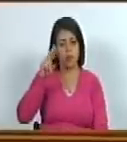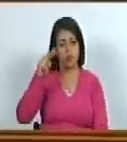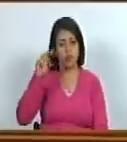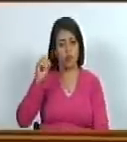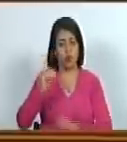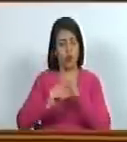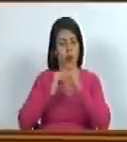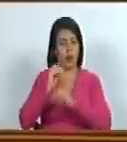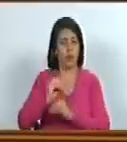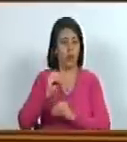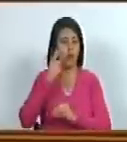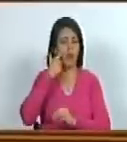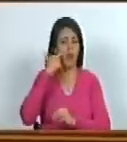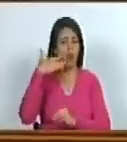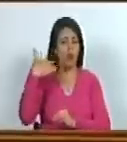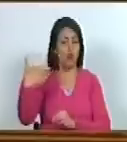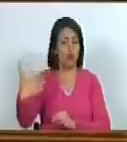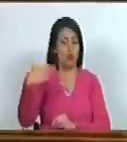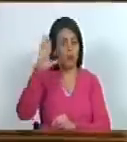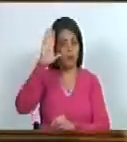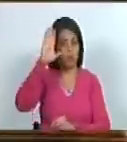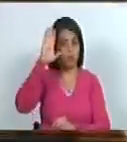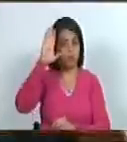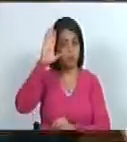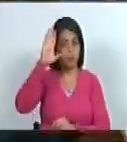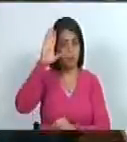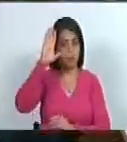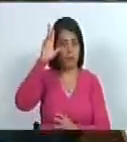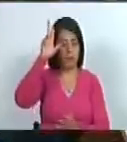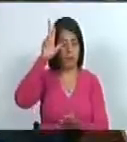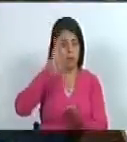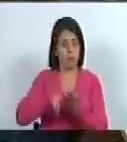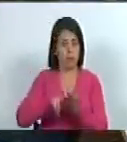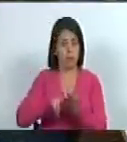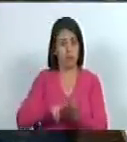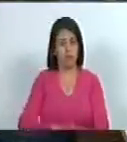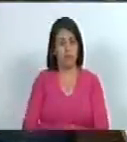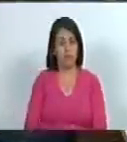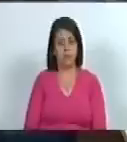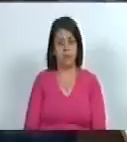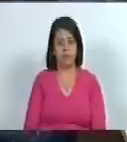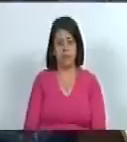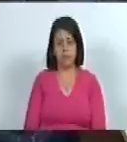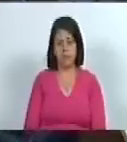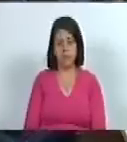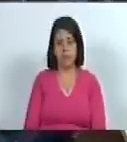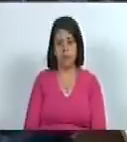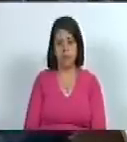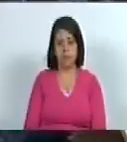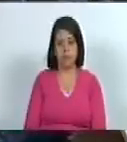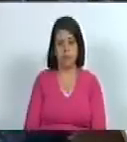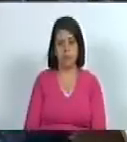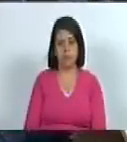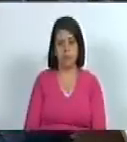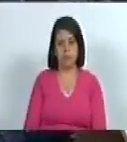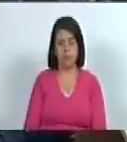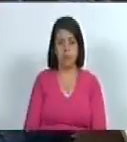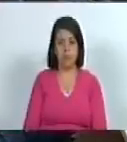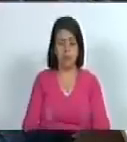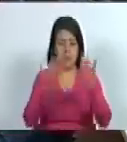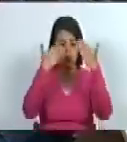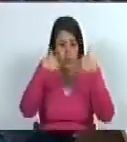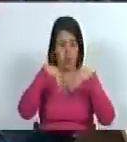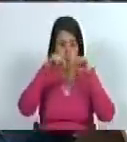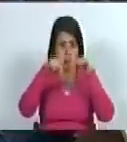sirvense a manifestarlo con la señal de costumbre queda aprobado por unanimidad siguiente